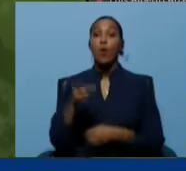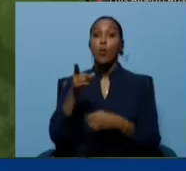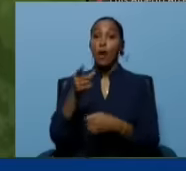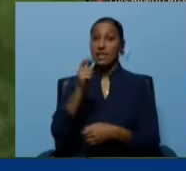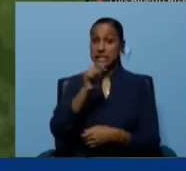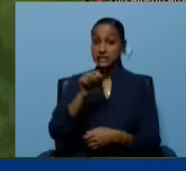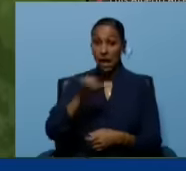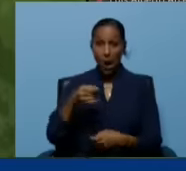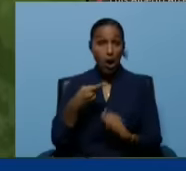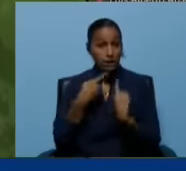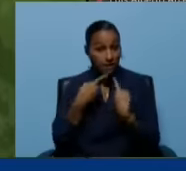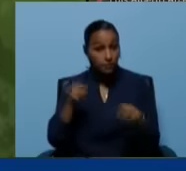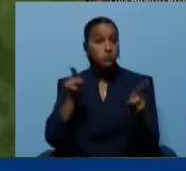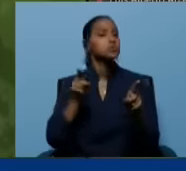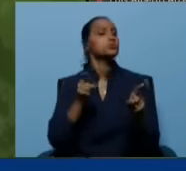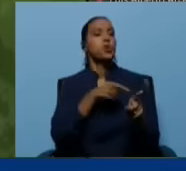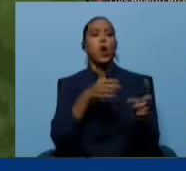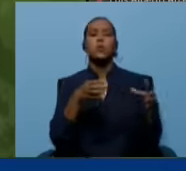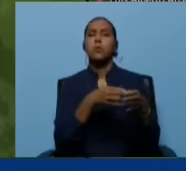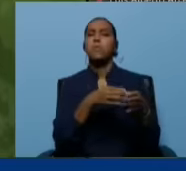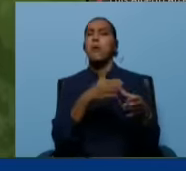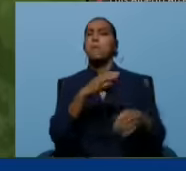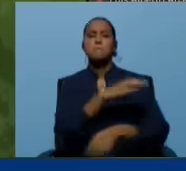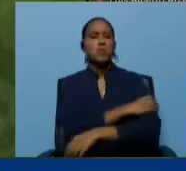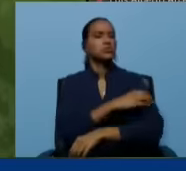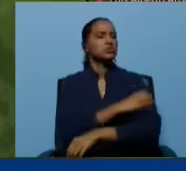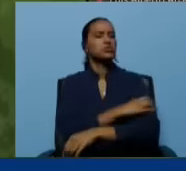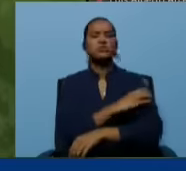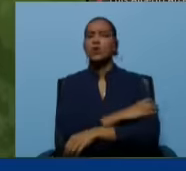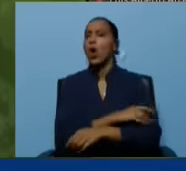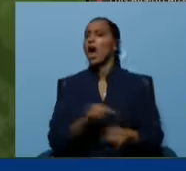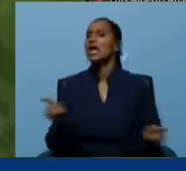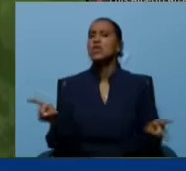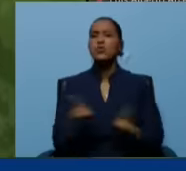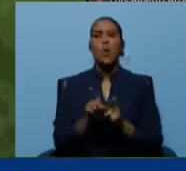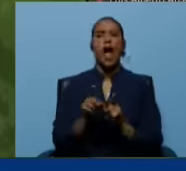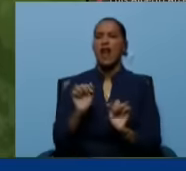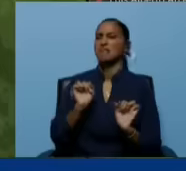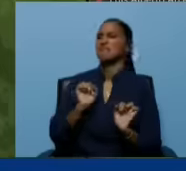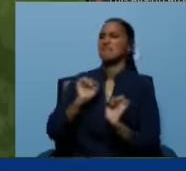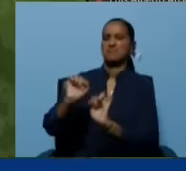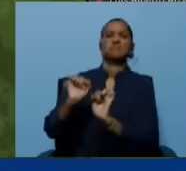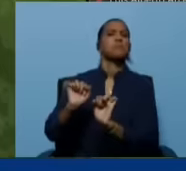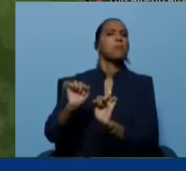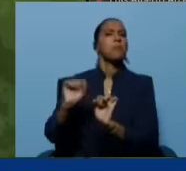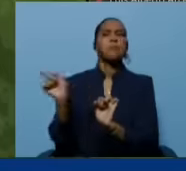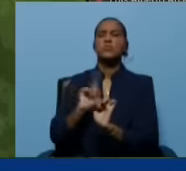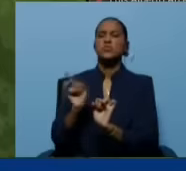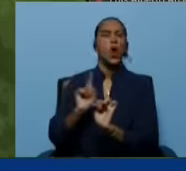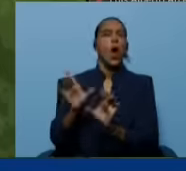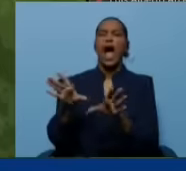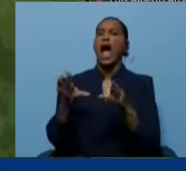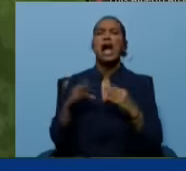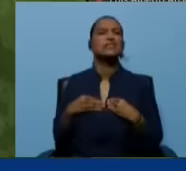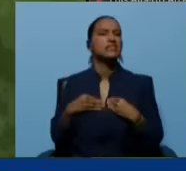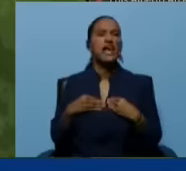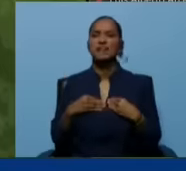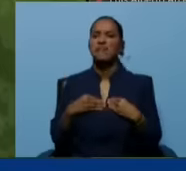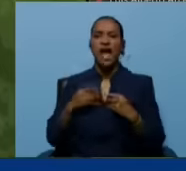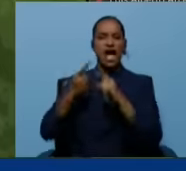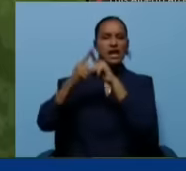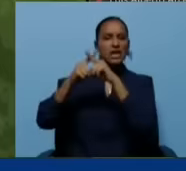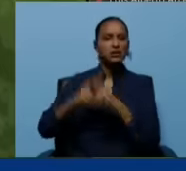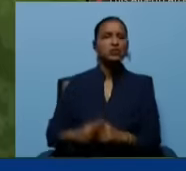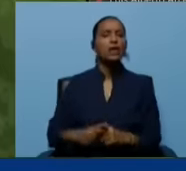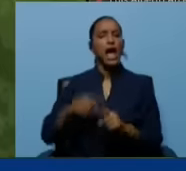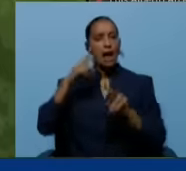que desconocieron los resultados oficiales y desacataron la orden del Tribunal Supremo, enseguida desataron